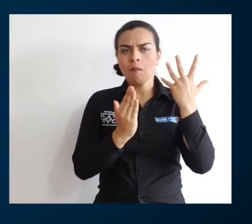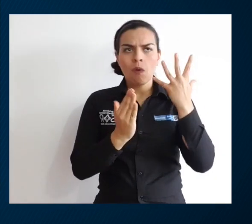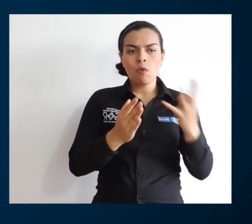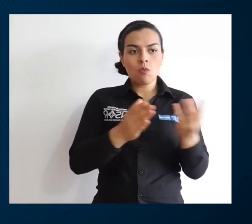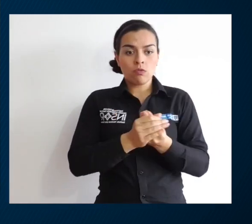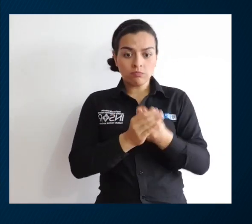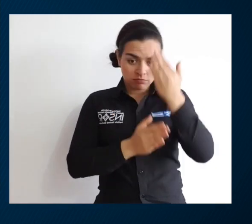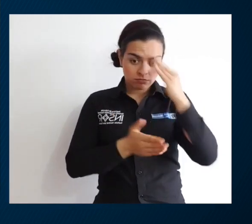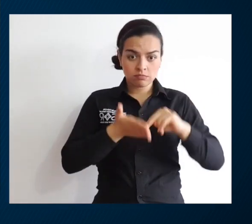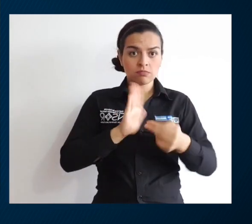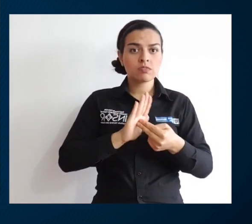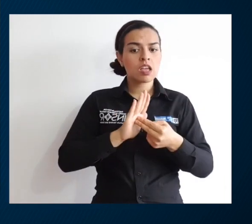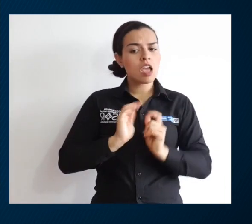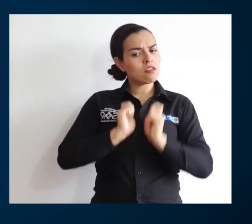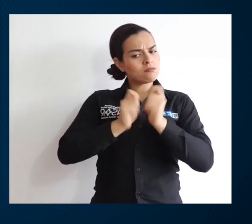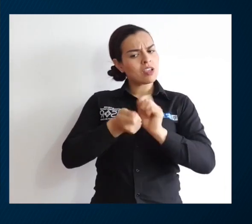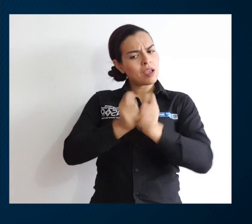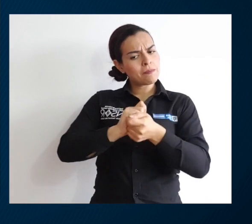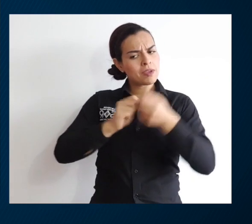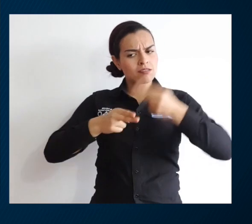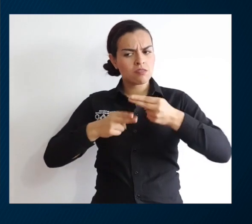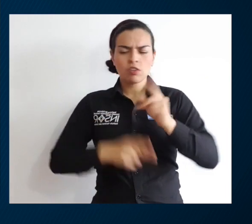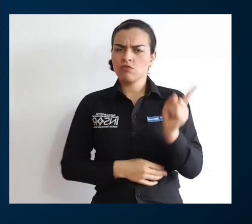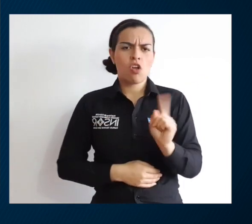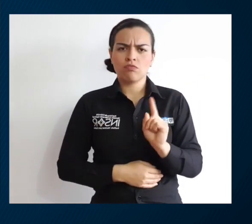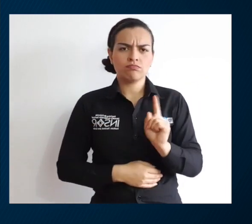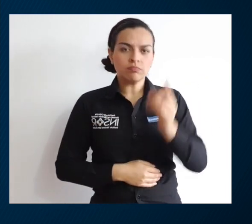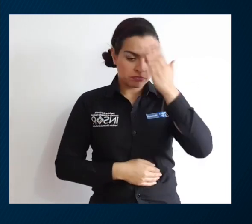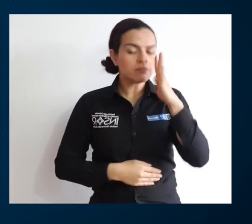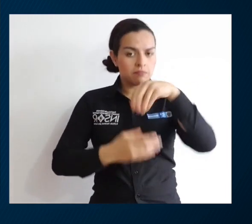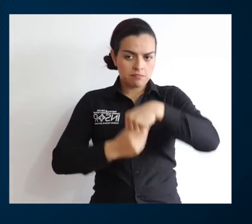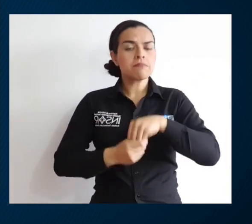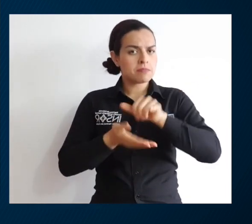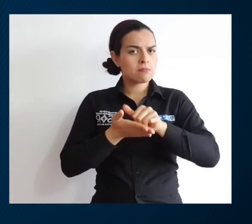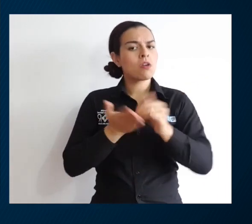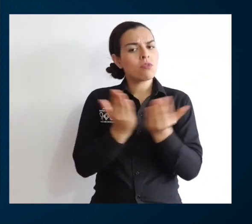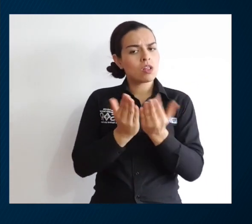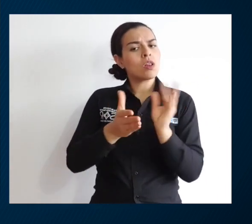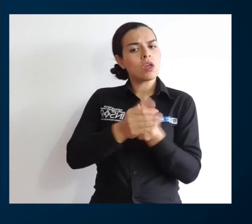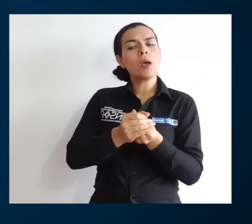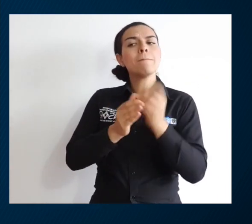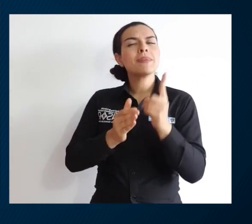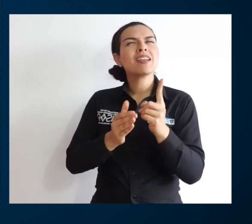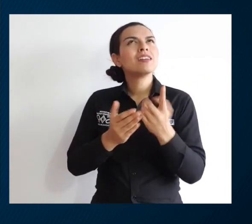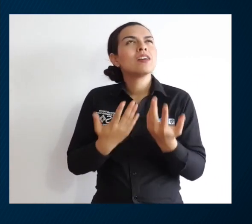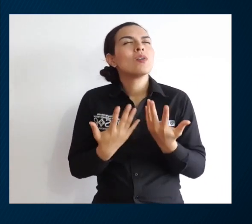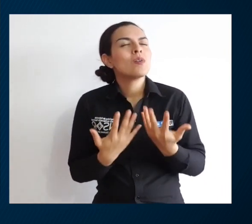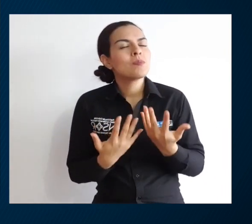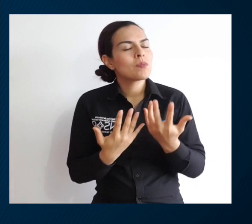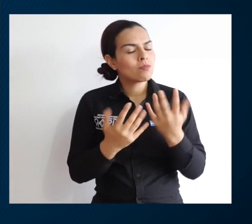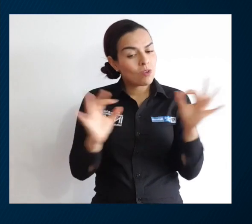educativo de atención a la diversidad. En otros tiempos lo denominamos educación inclusiva. No es que no queramos seguirlo denominando así,